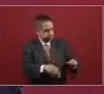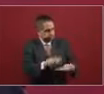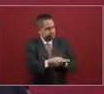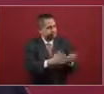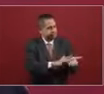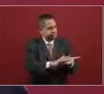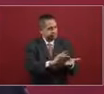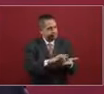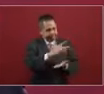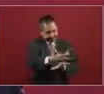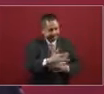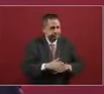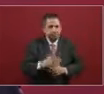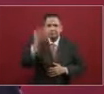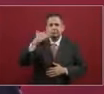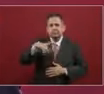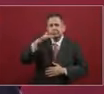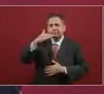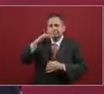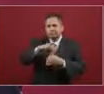en el fraude electoral.